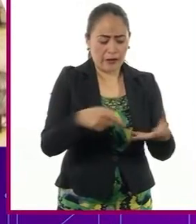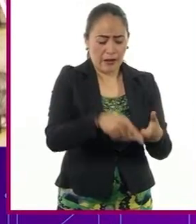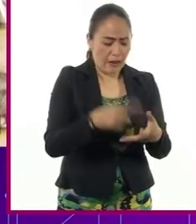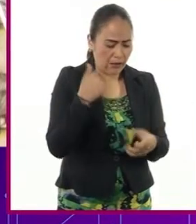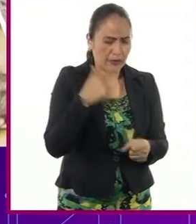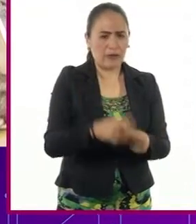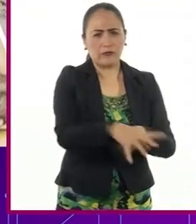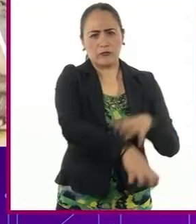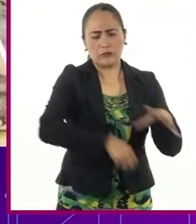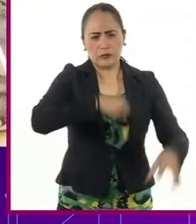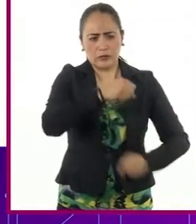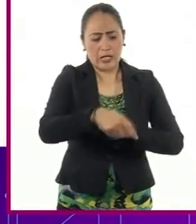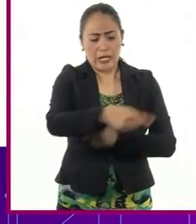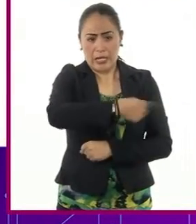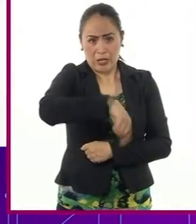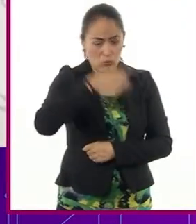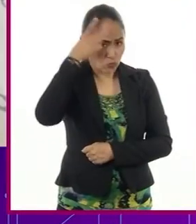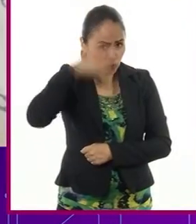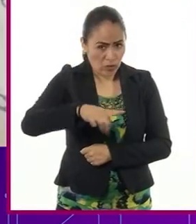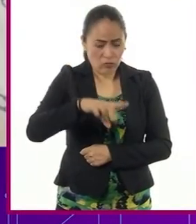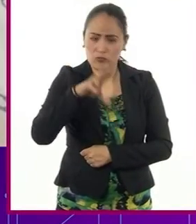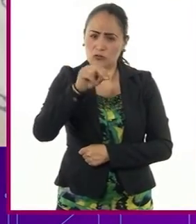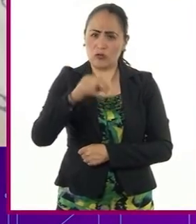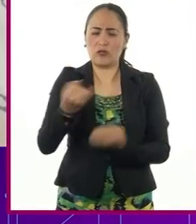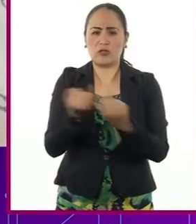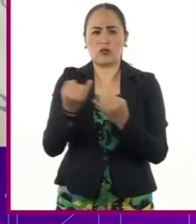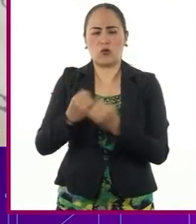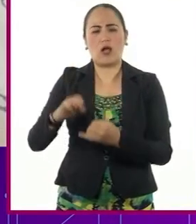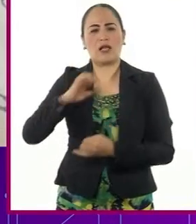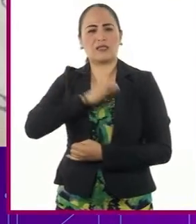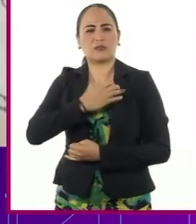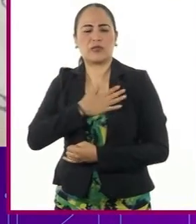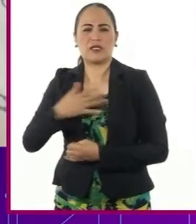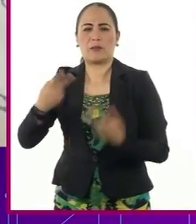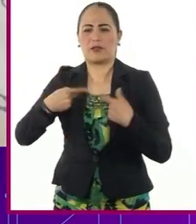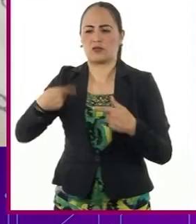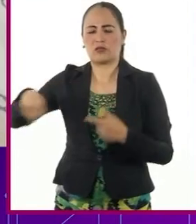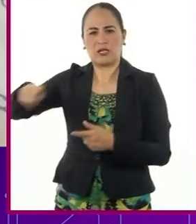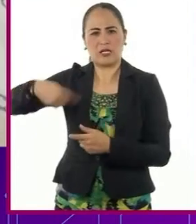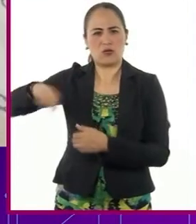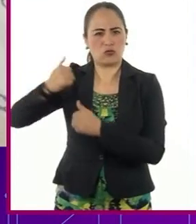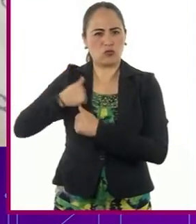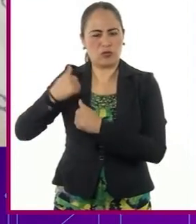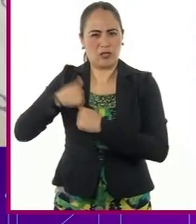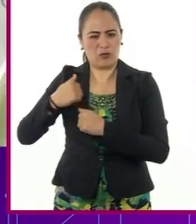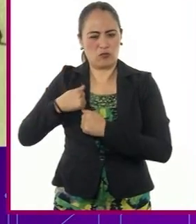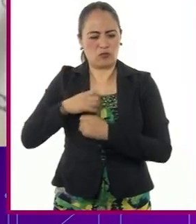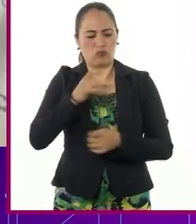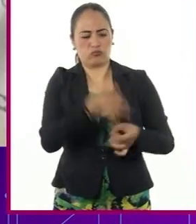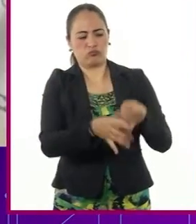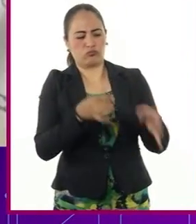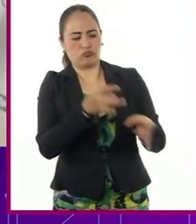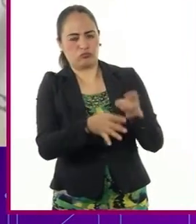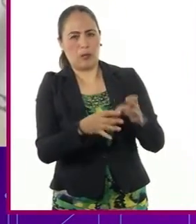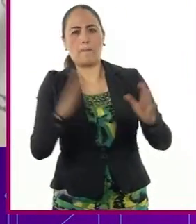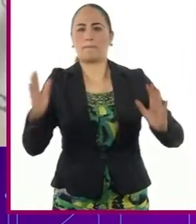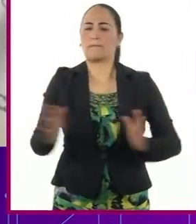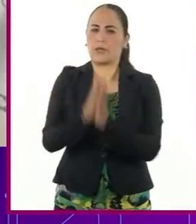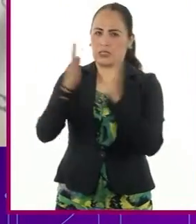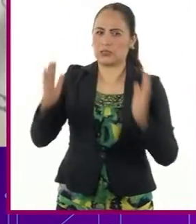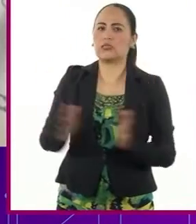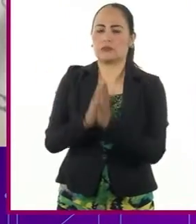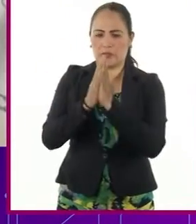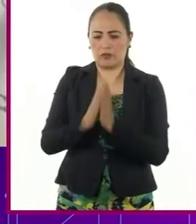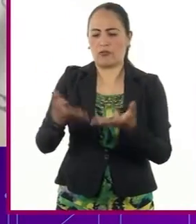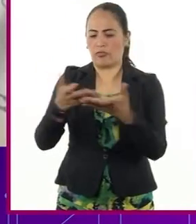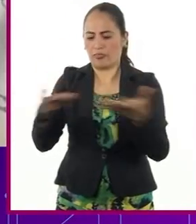implicar posesión de las mismas. Los soldados españoles que participaron en la conquista recibieron mercedes de